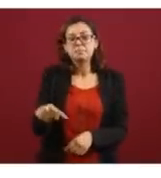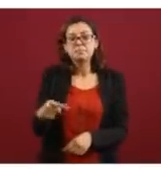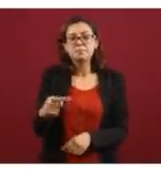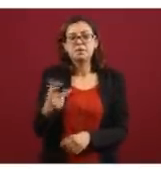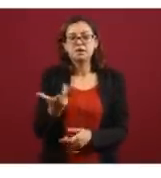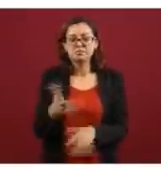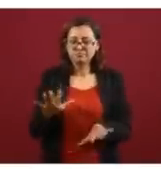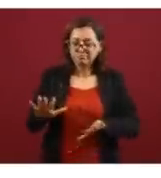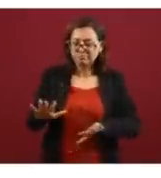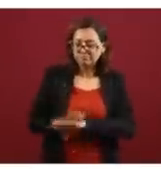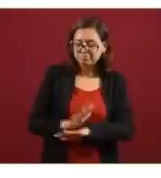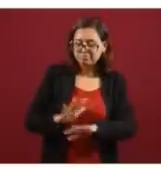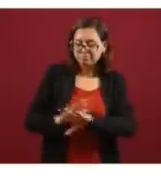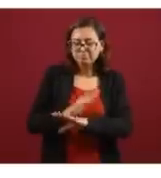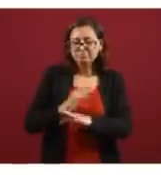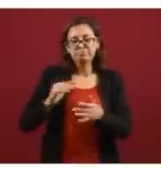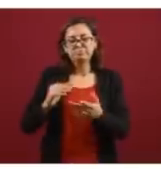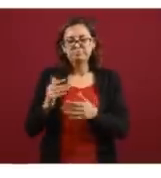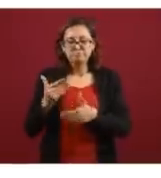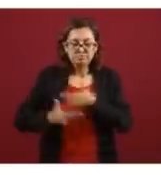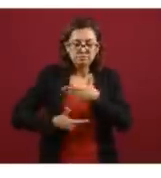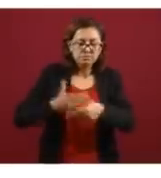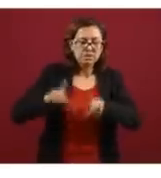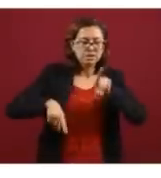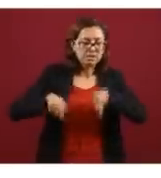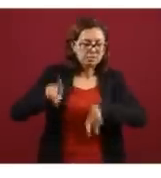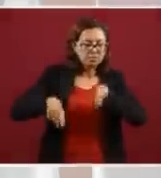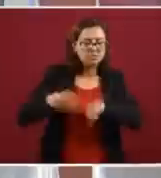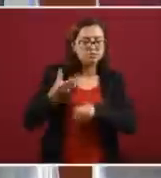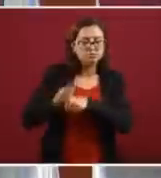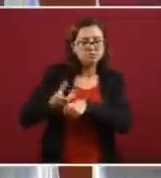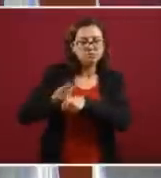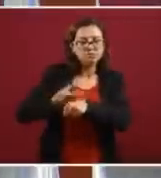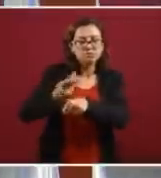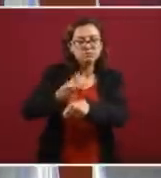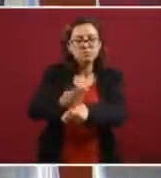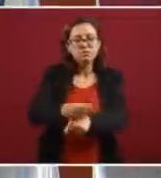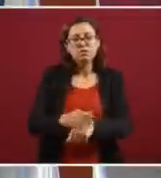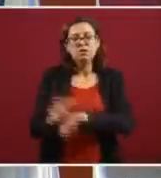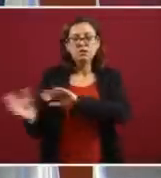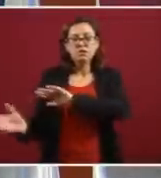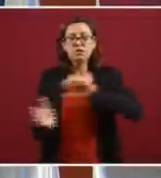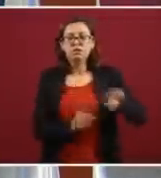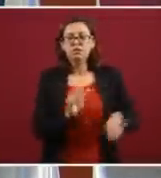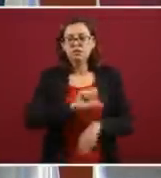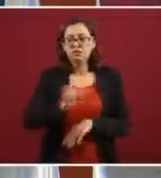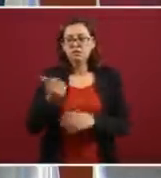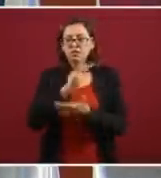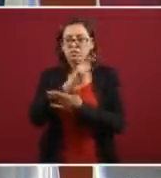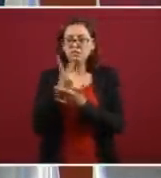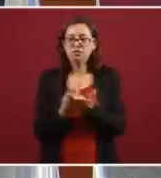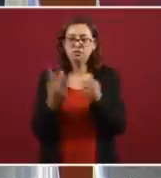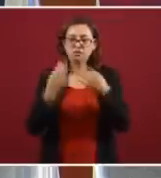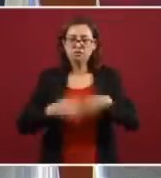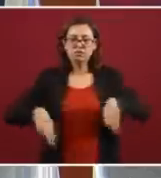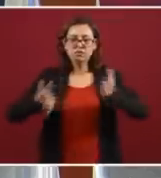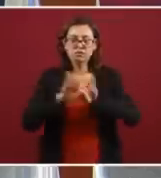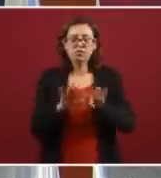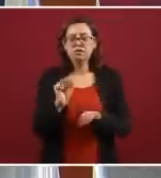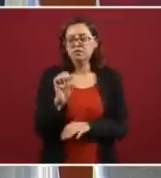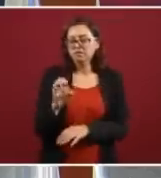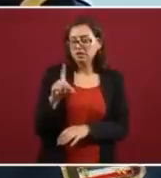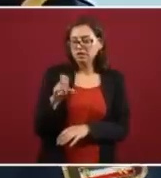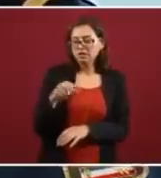hacer modificaciones a la estrategia de acuerdo a lo que se esté presentando. Otro de los programas importantes en los que las Fuerzas Armadas